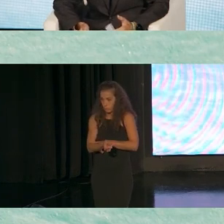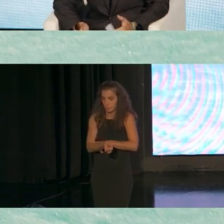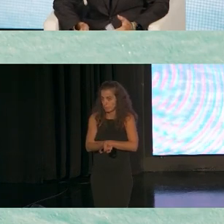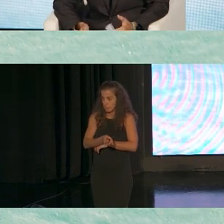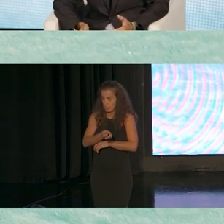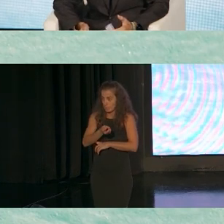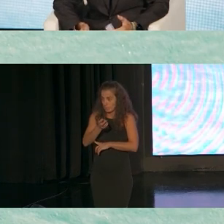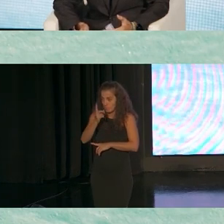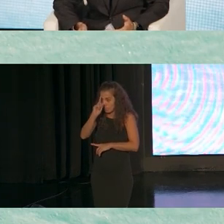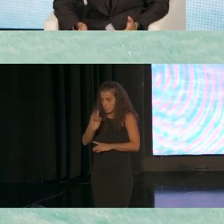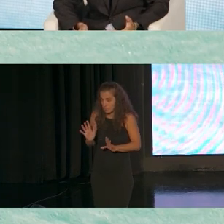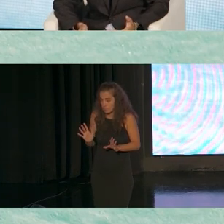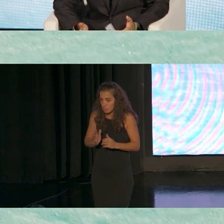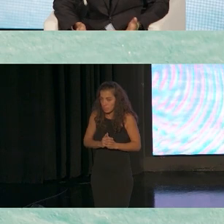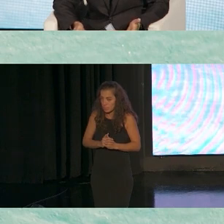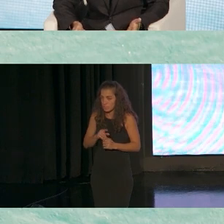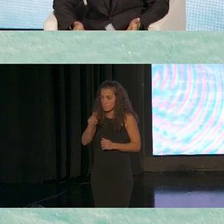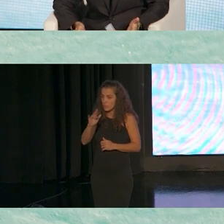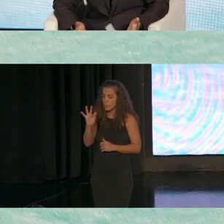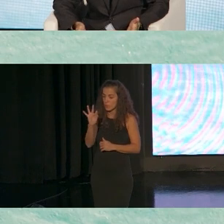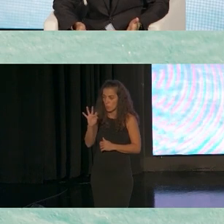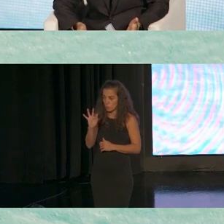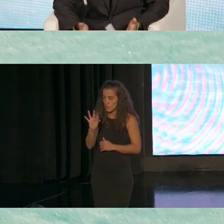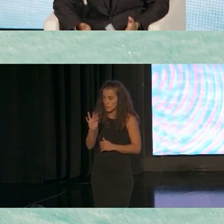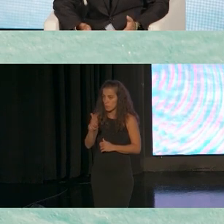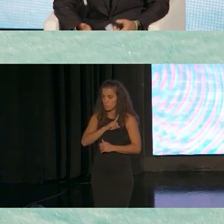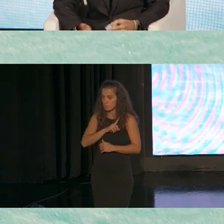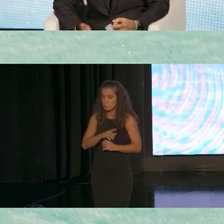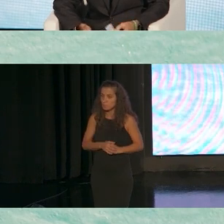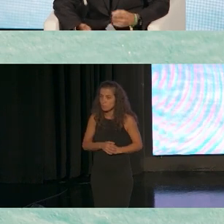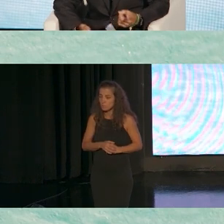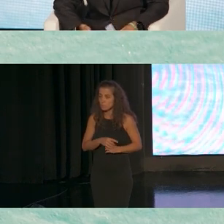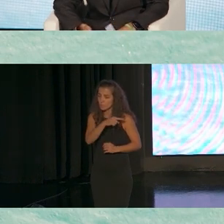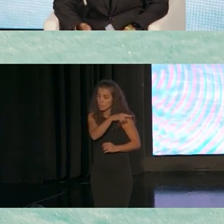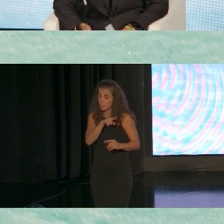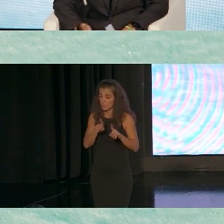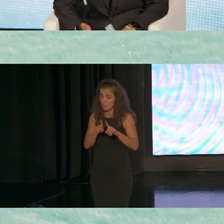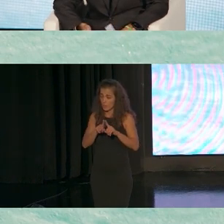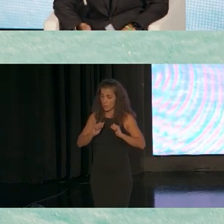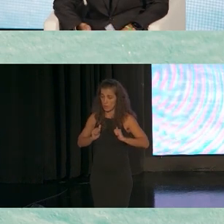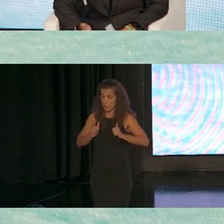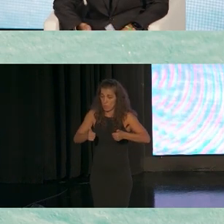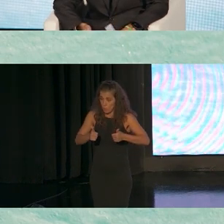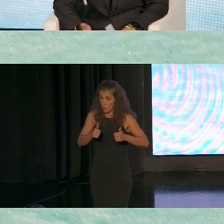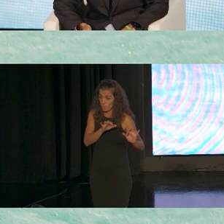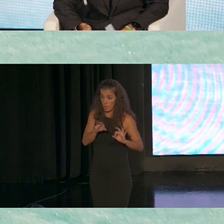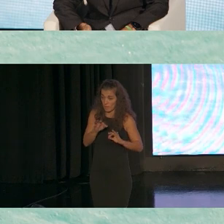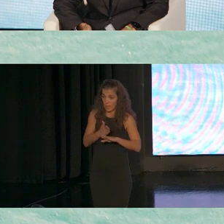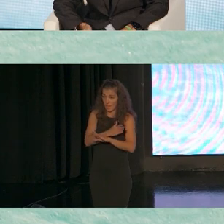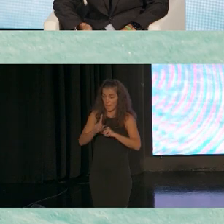eh Y fue muy muy positivo Esto fue una preparación para el encuentro en